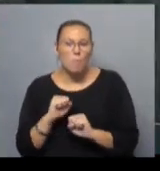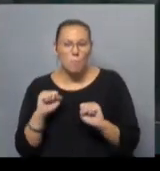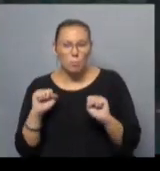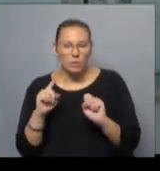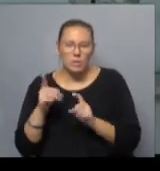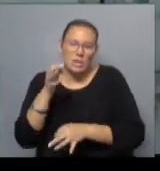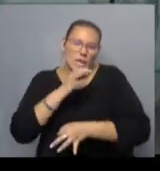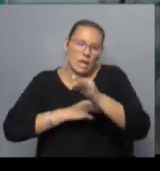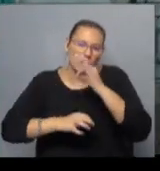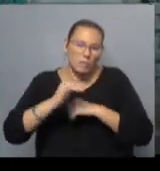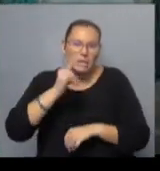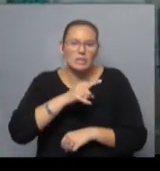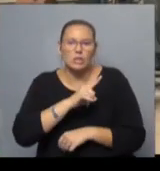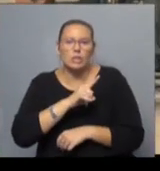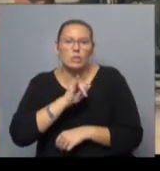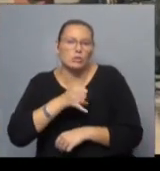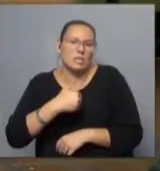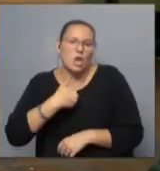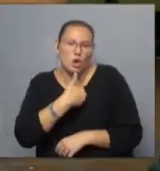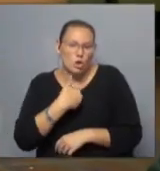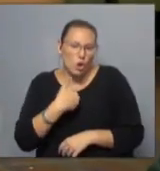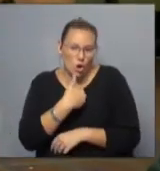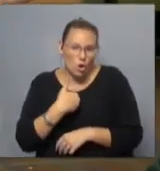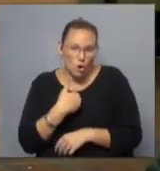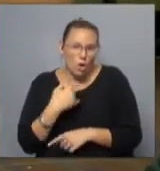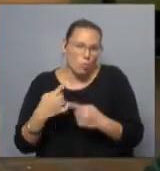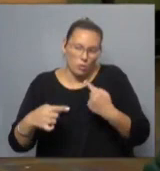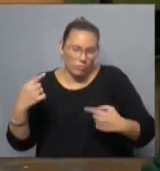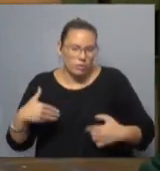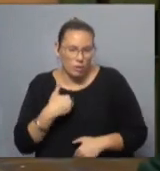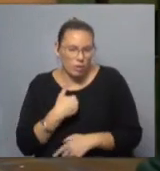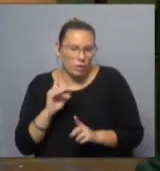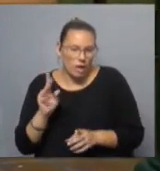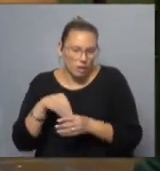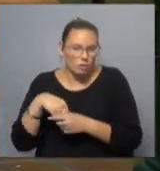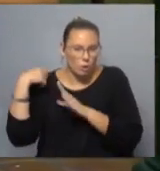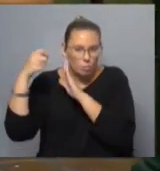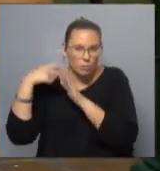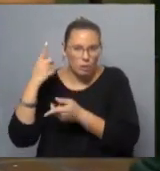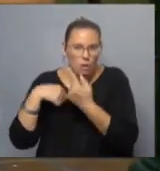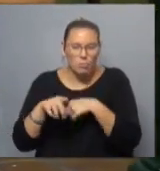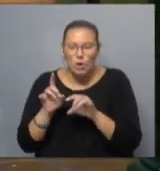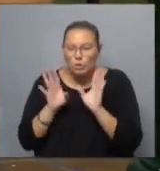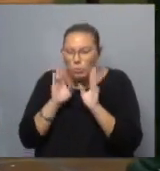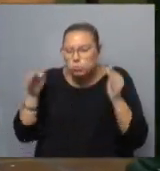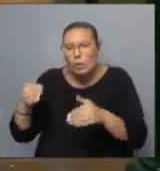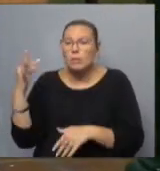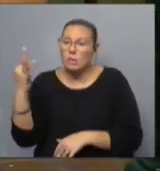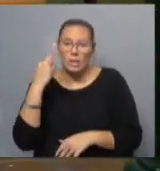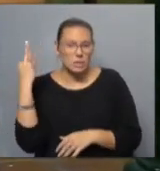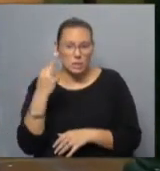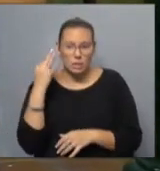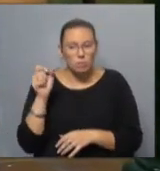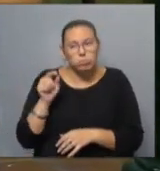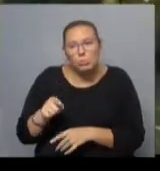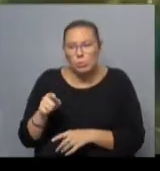tienen que explicar sí o sí lo que es el rol de locacionista, como varios roles que hay. Pero específicamente tenés que ir a talleres